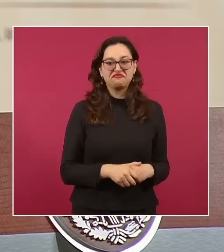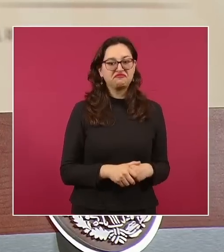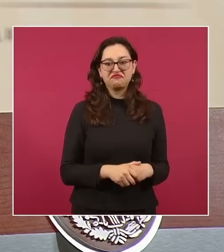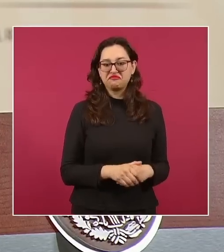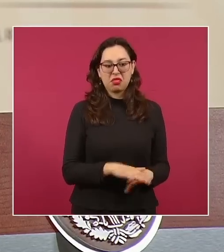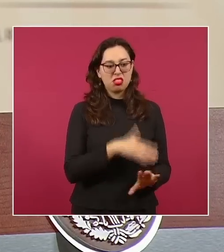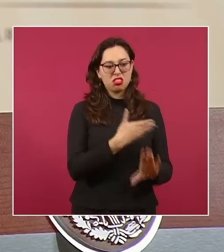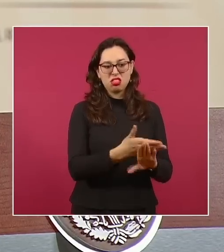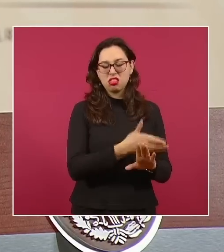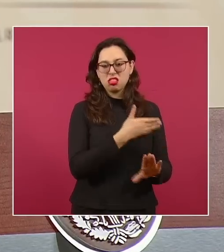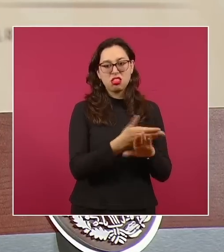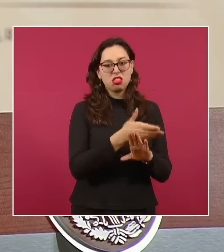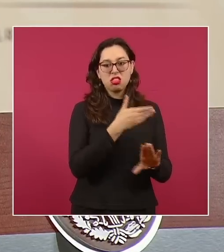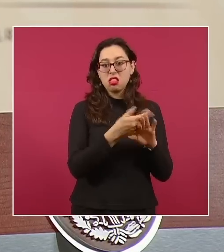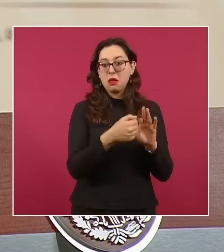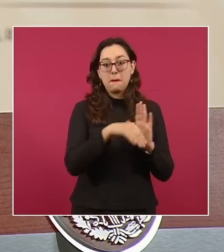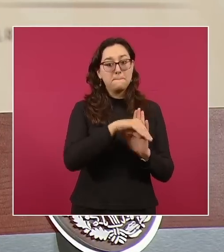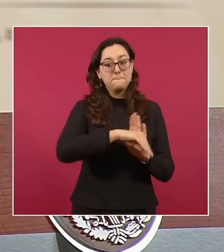Y